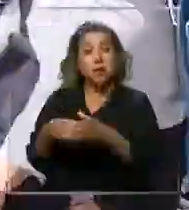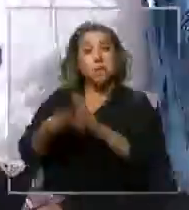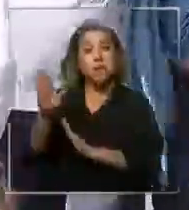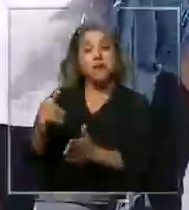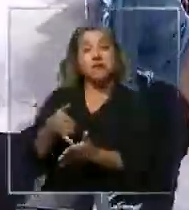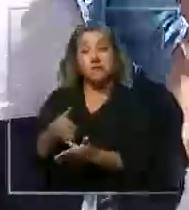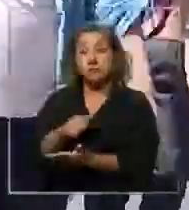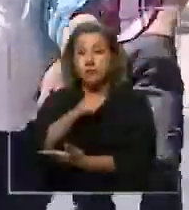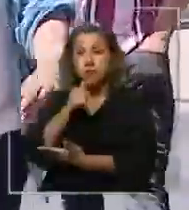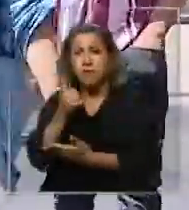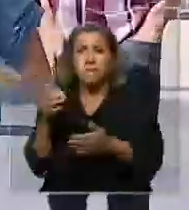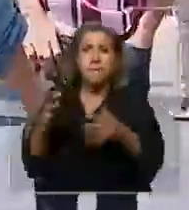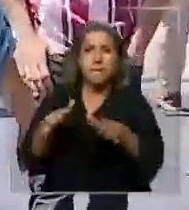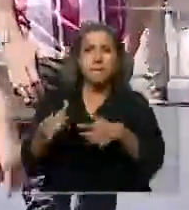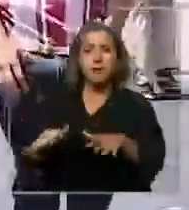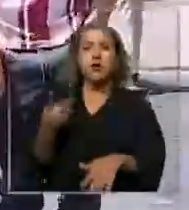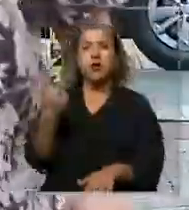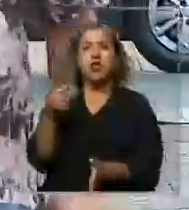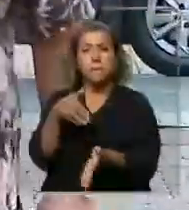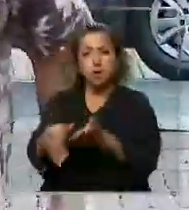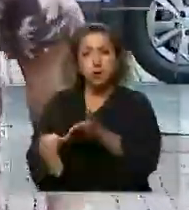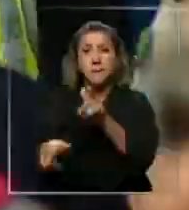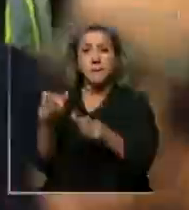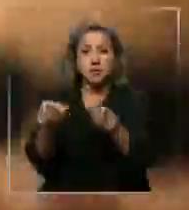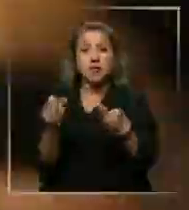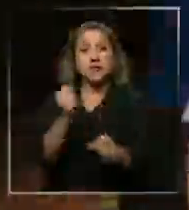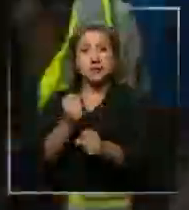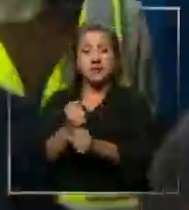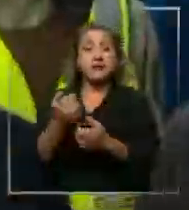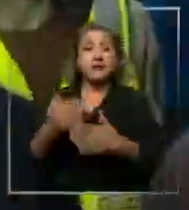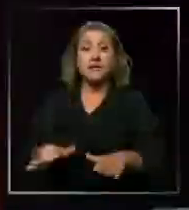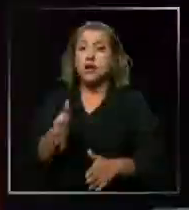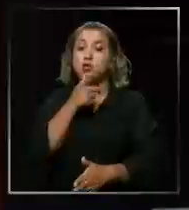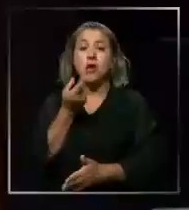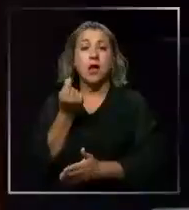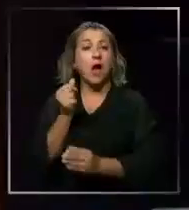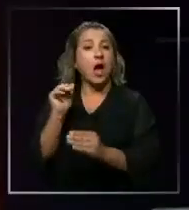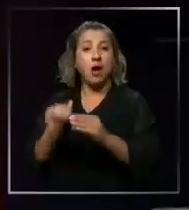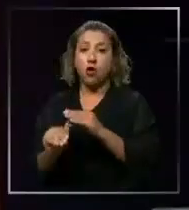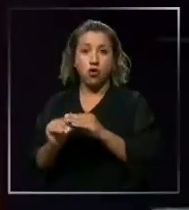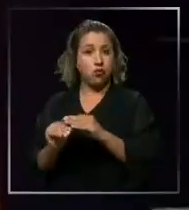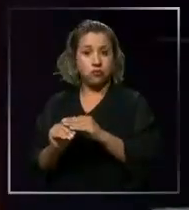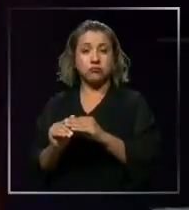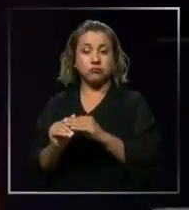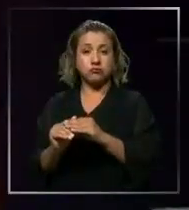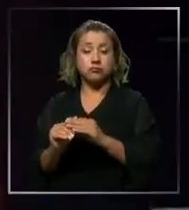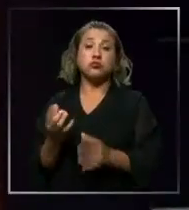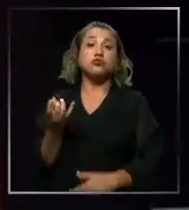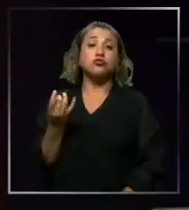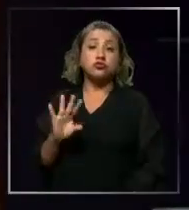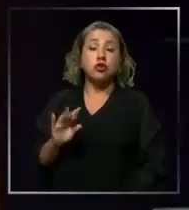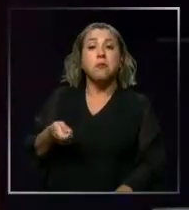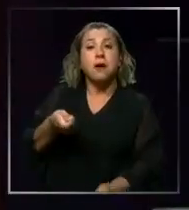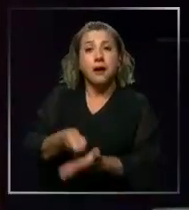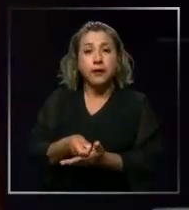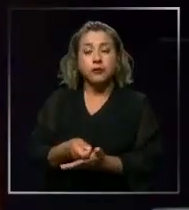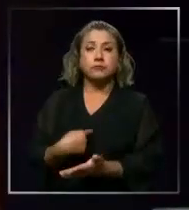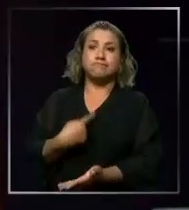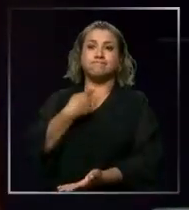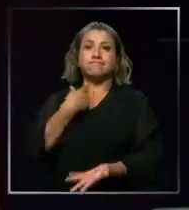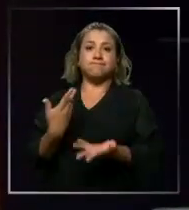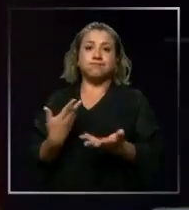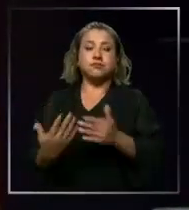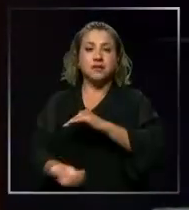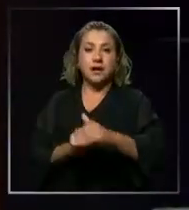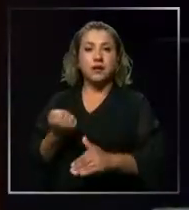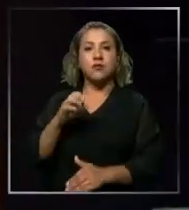vulnerable en donde aproximadamente dos millones de trabajadores ya no tienen ahorros supuestas previsionales y solo estarían pagando los costos de estos